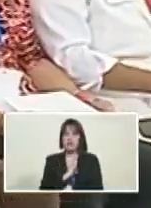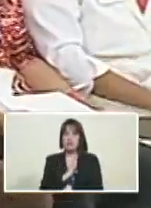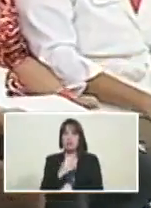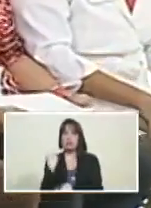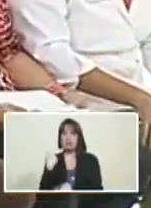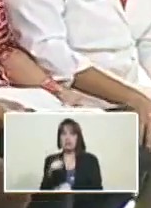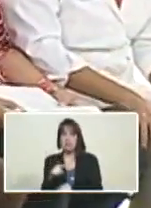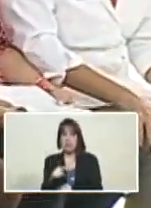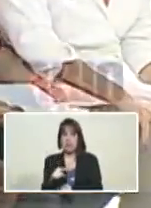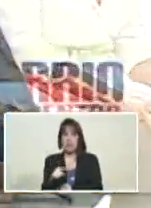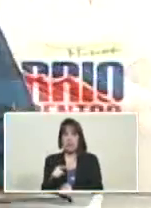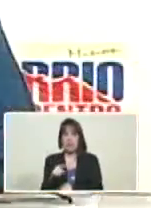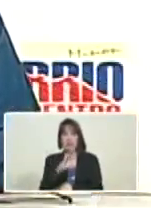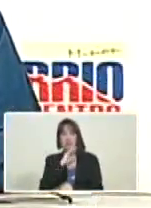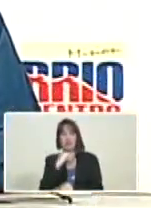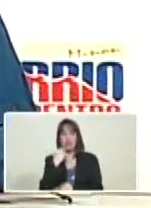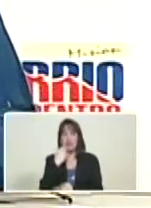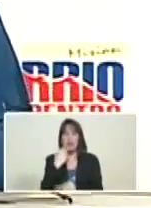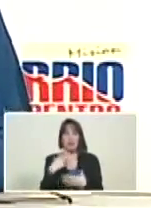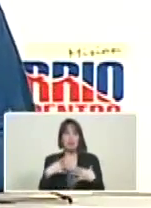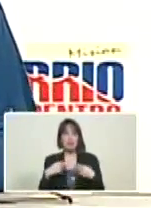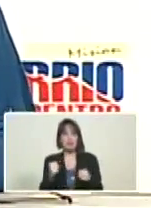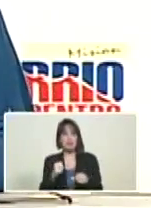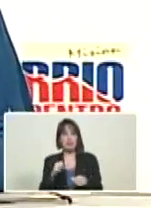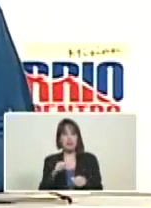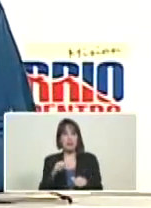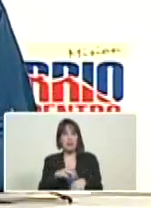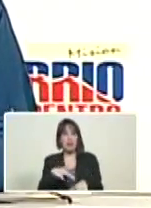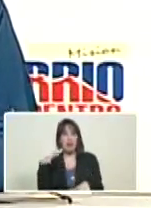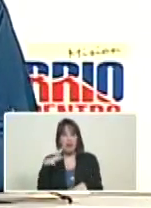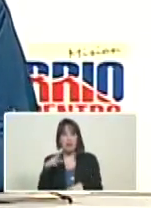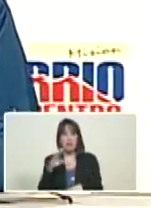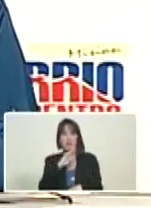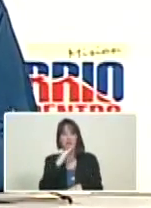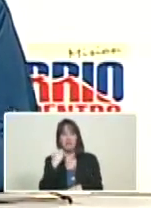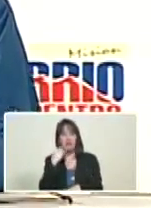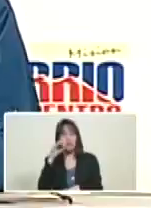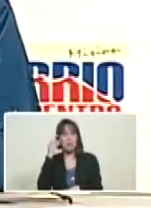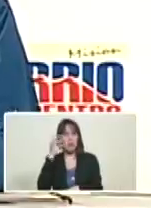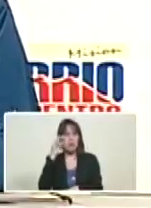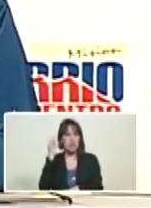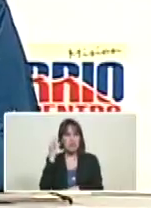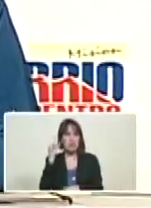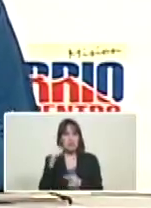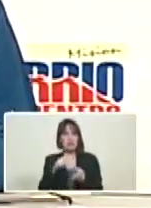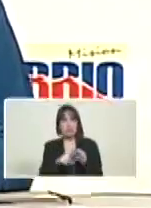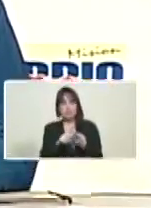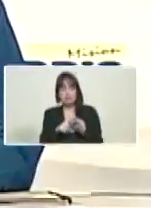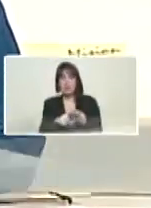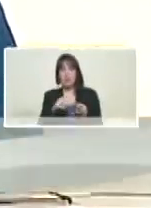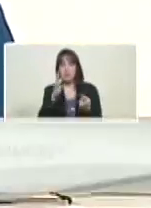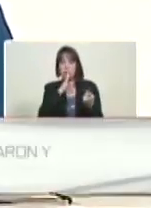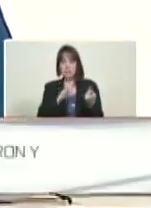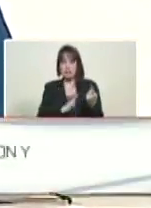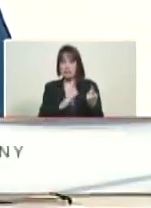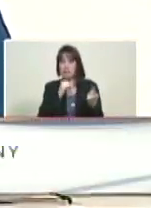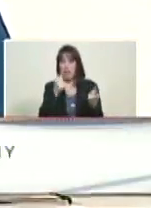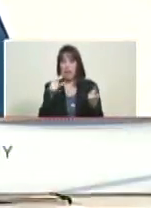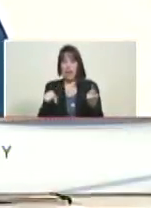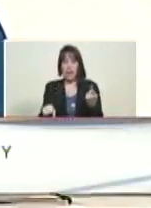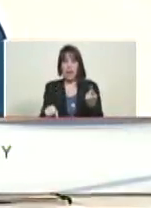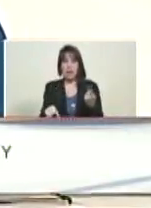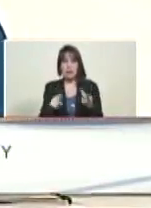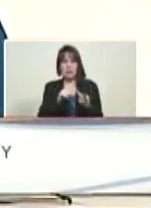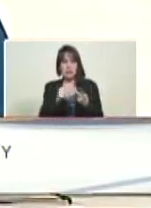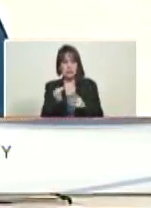una calamidad pública en fiebre amarilla. Una tragedia en Brasil, en